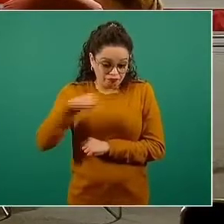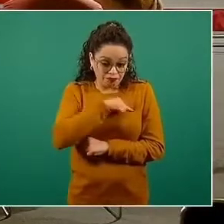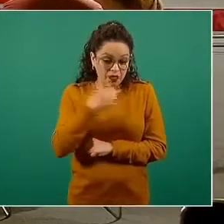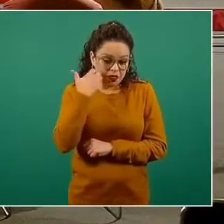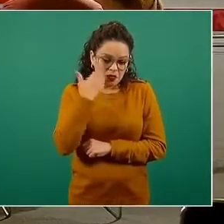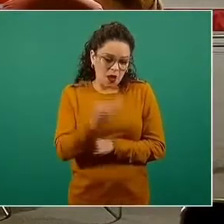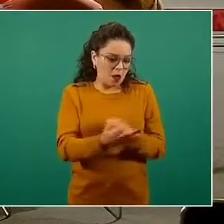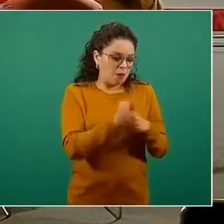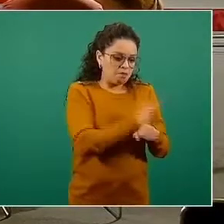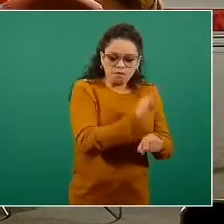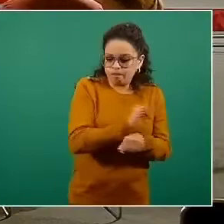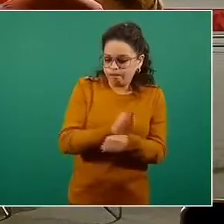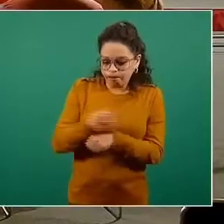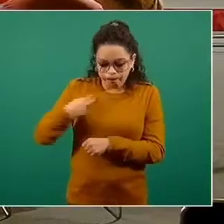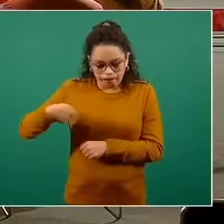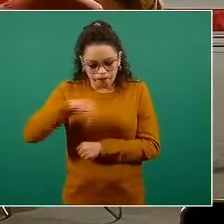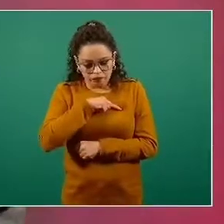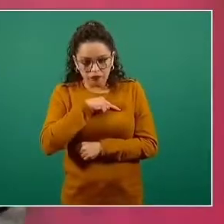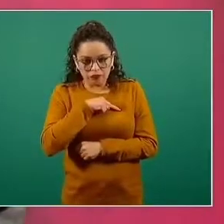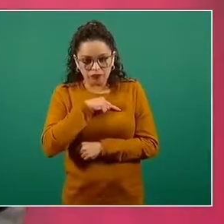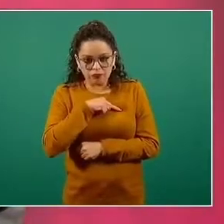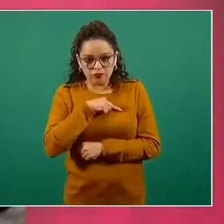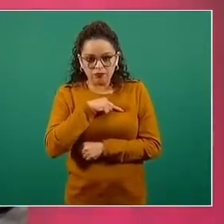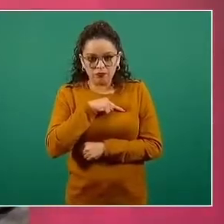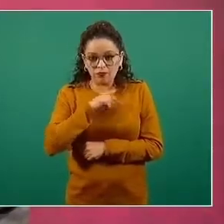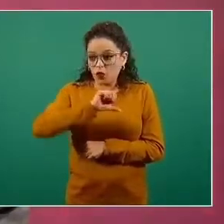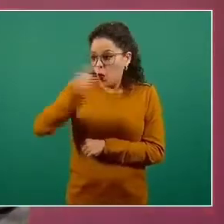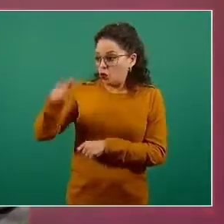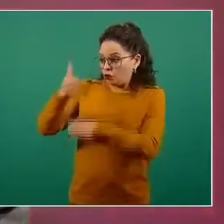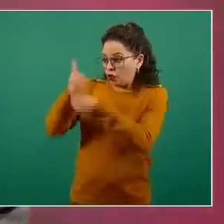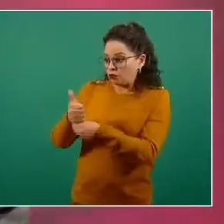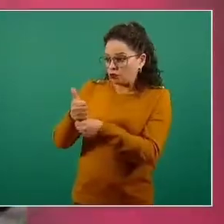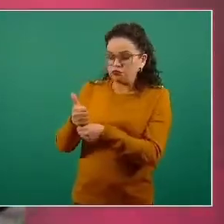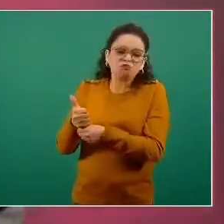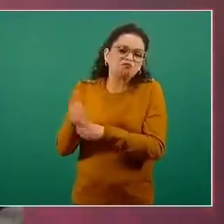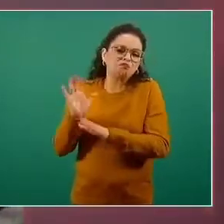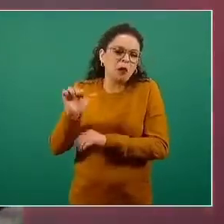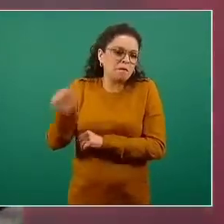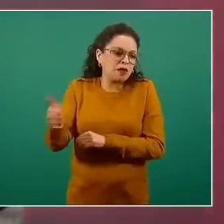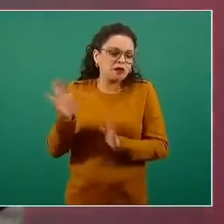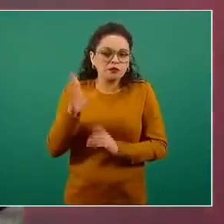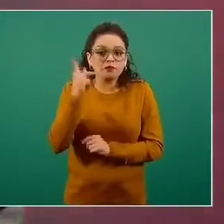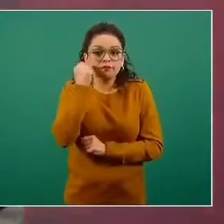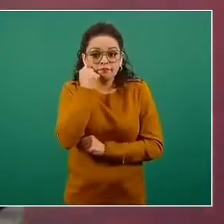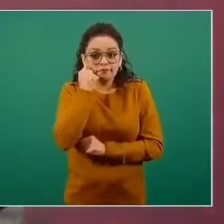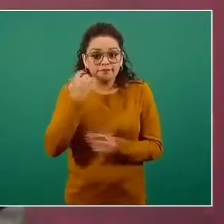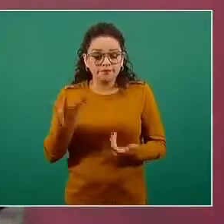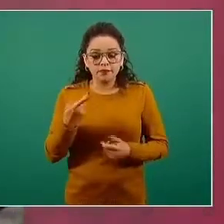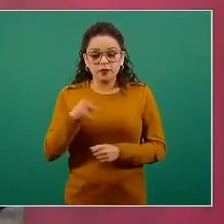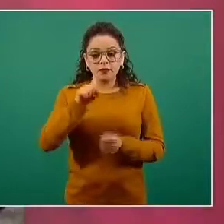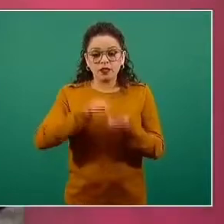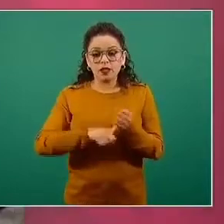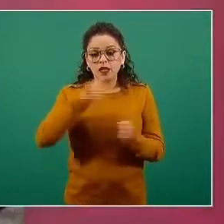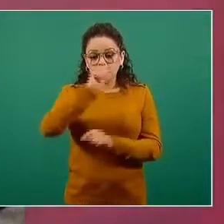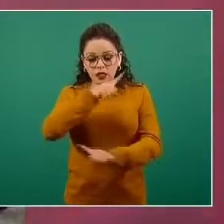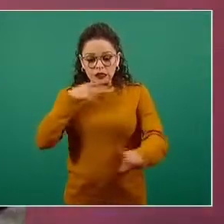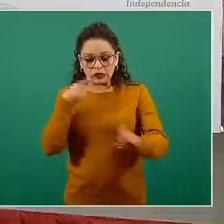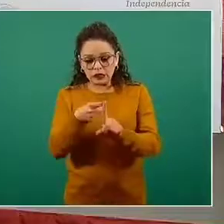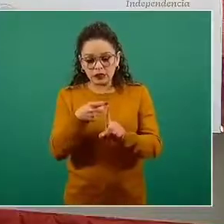pesar de que otros pudieran llegar a sufrir. En salud pública y específicamente en la materia de